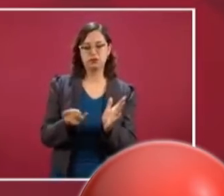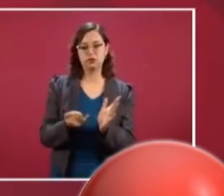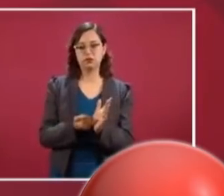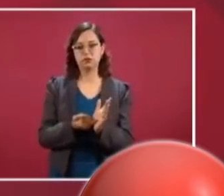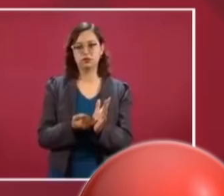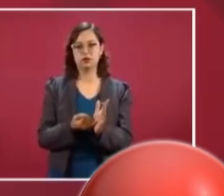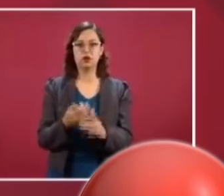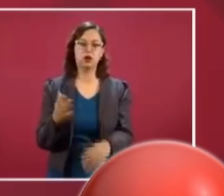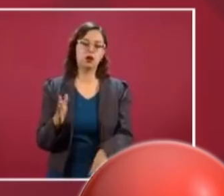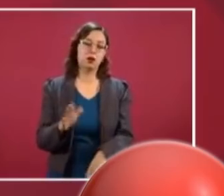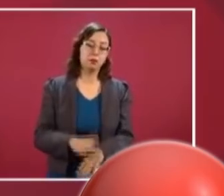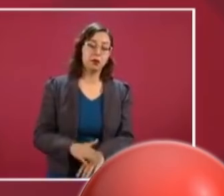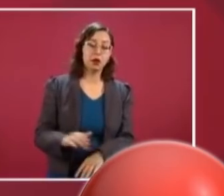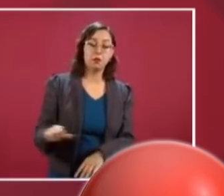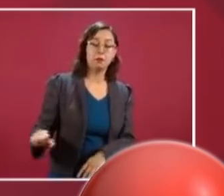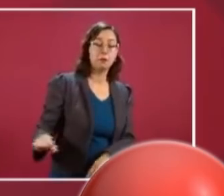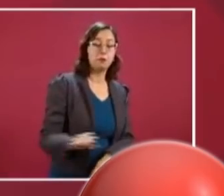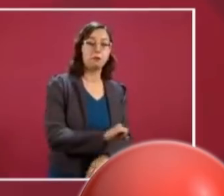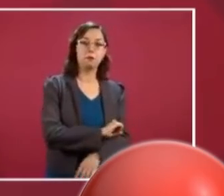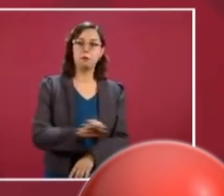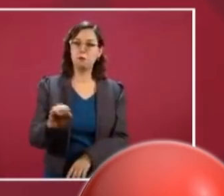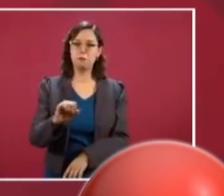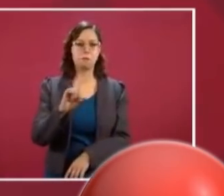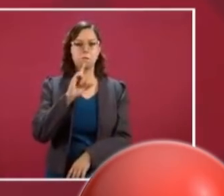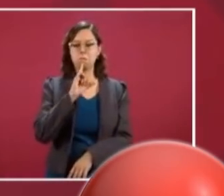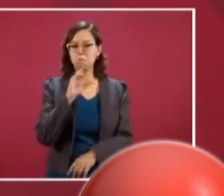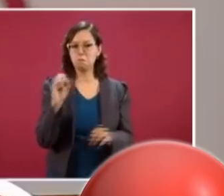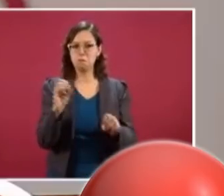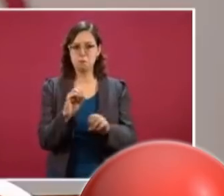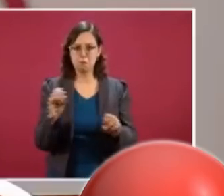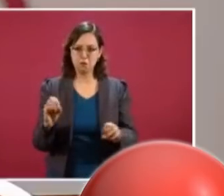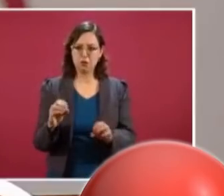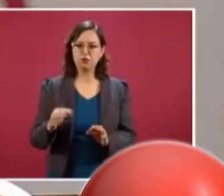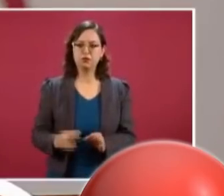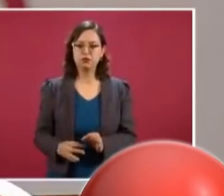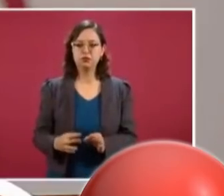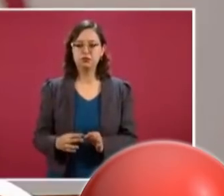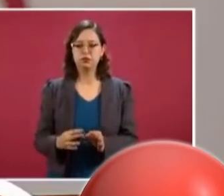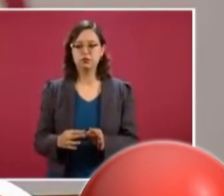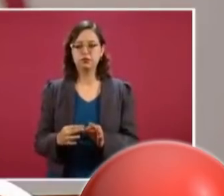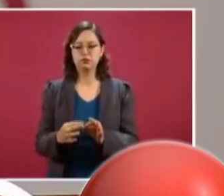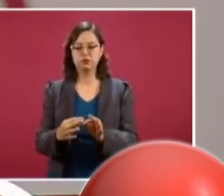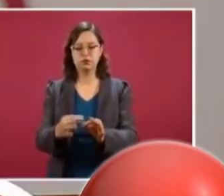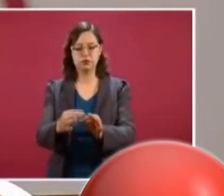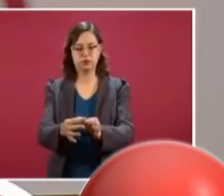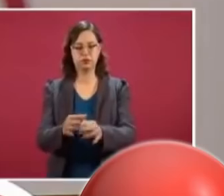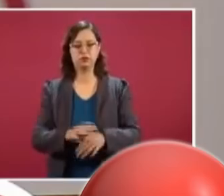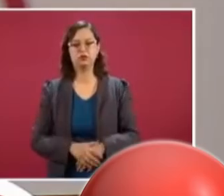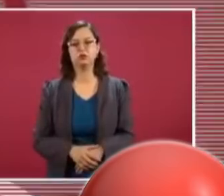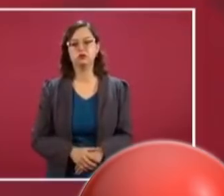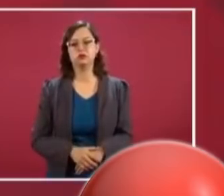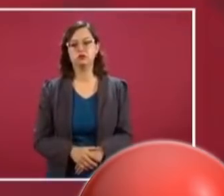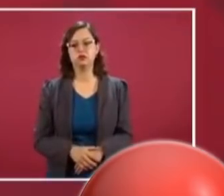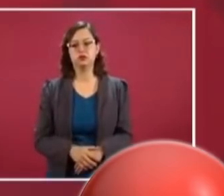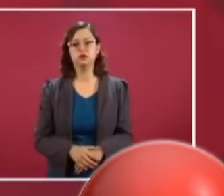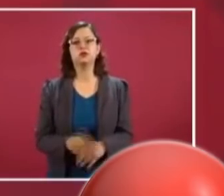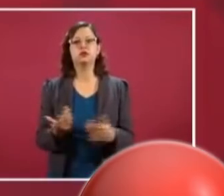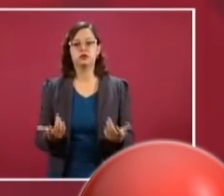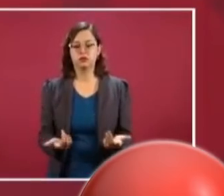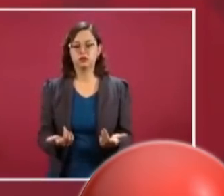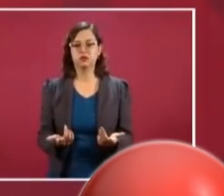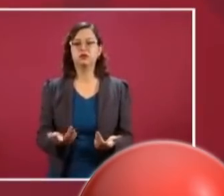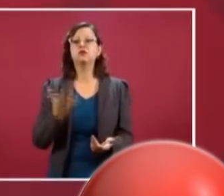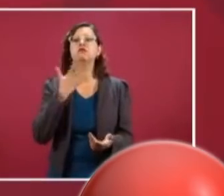se iban a aumentar los impuestos, estamos cumpliendo. Dijimos que íbamos a mantener los precios